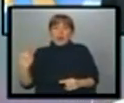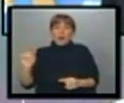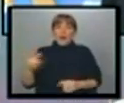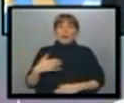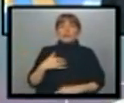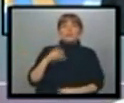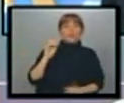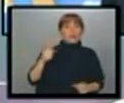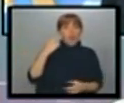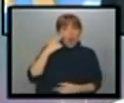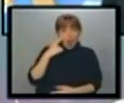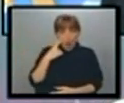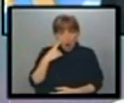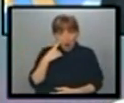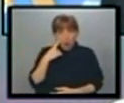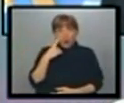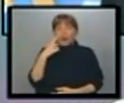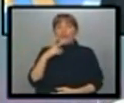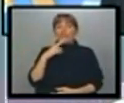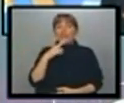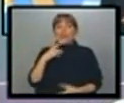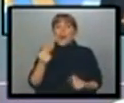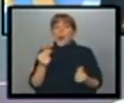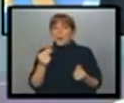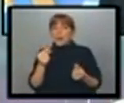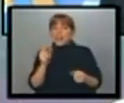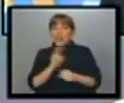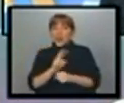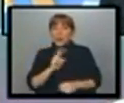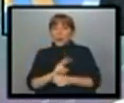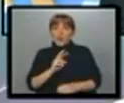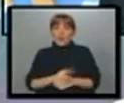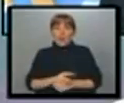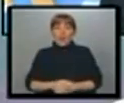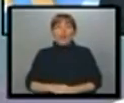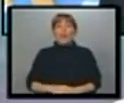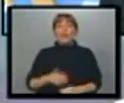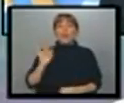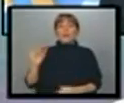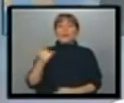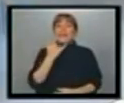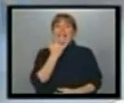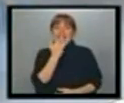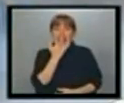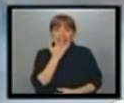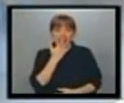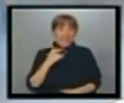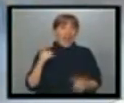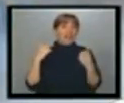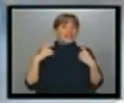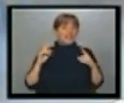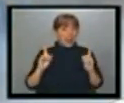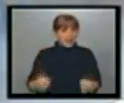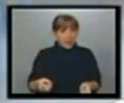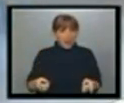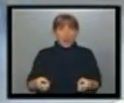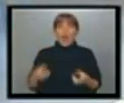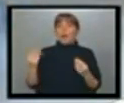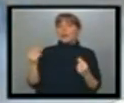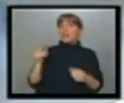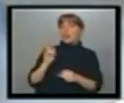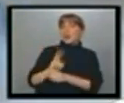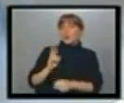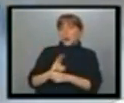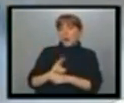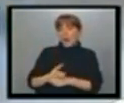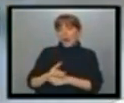que vas a tener precios cuidados nuevos, con nuevos precios. A los yerbateros también. Pero eso es bueno, precios cuidados es bueno. Sí, pero, es pero más caro. A ver,